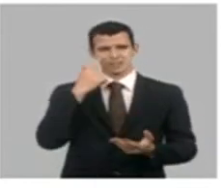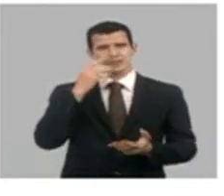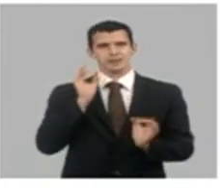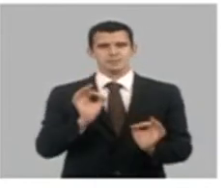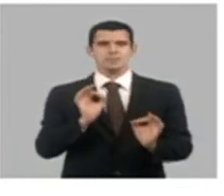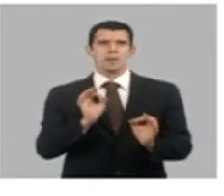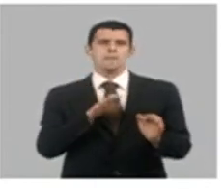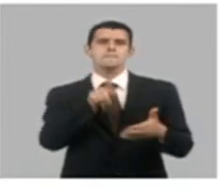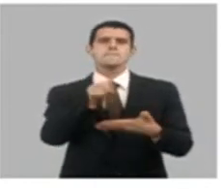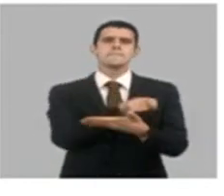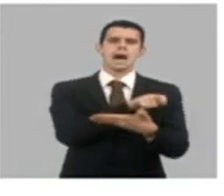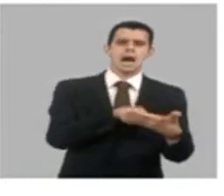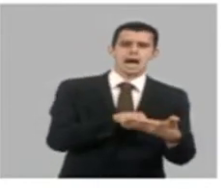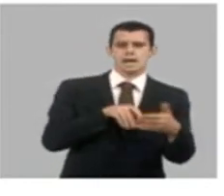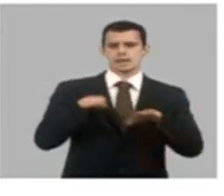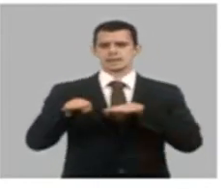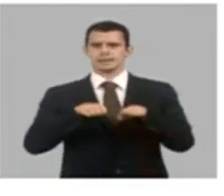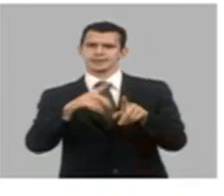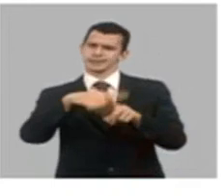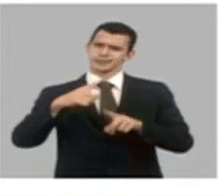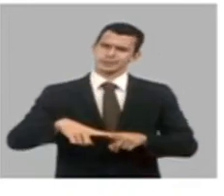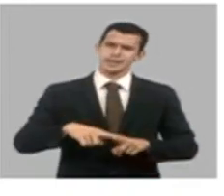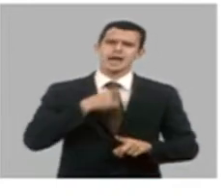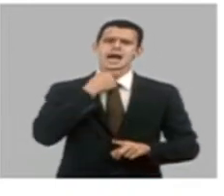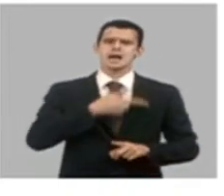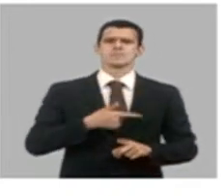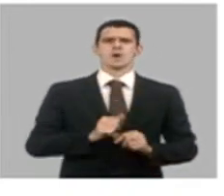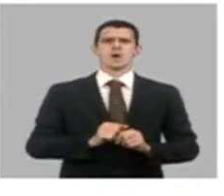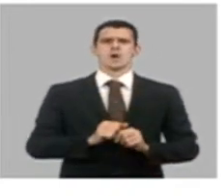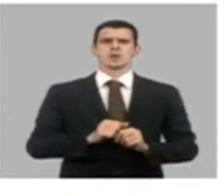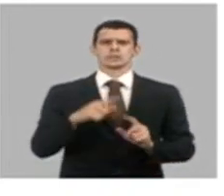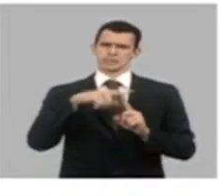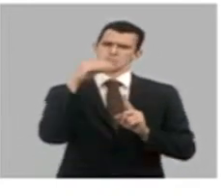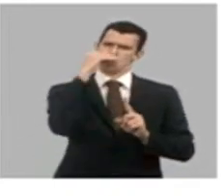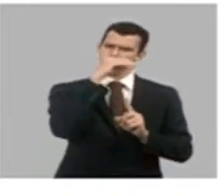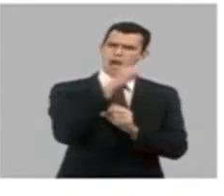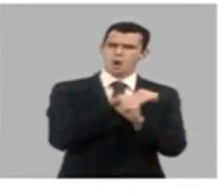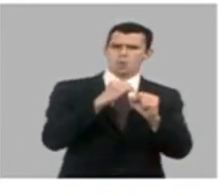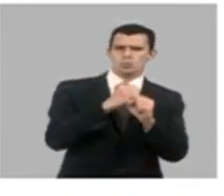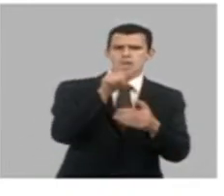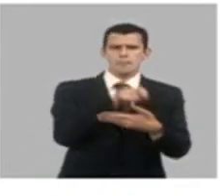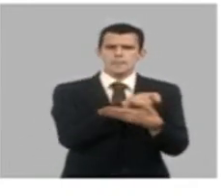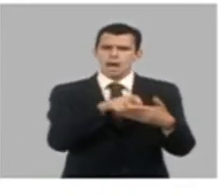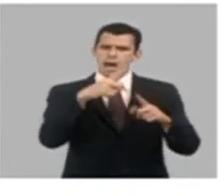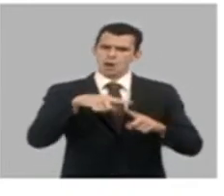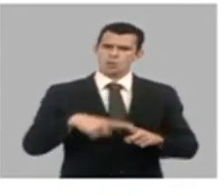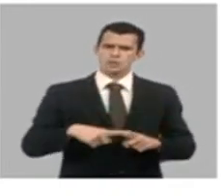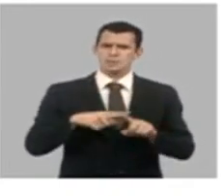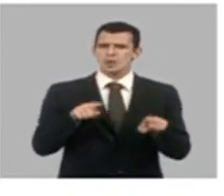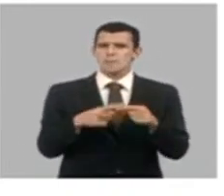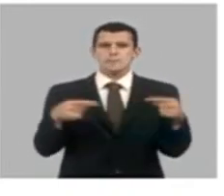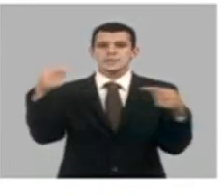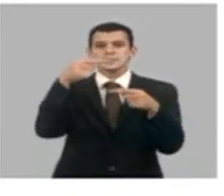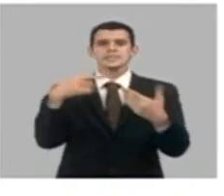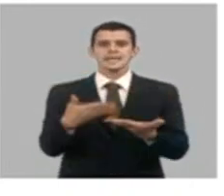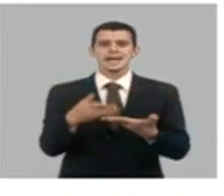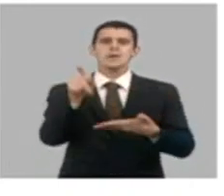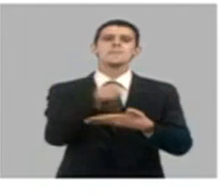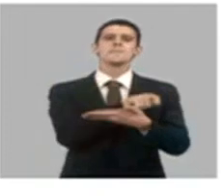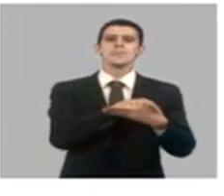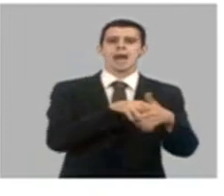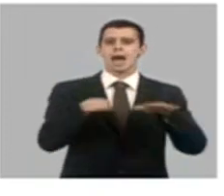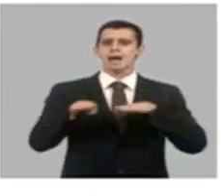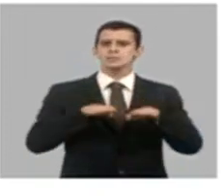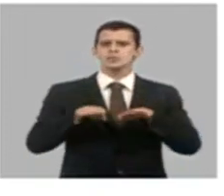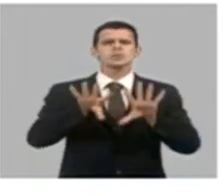acciones operaciones en maquinaria tecnología que repito acciones que todas se desarrollan en